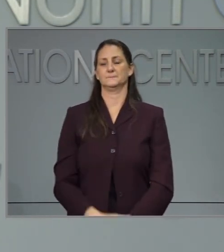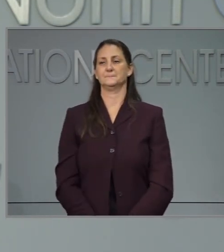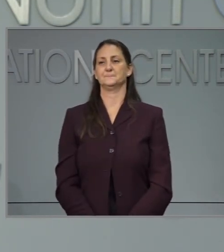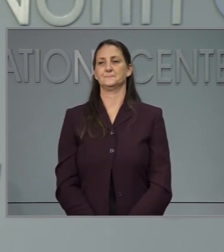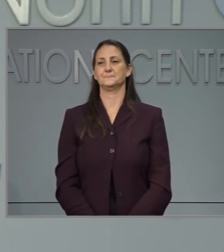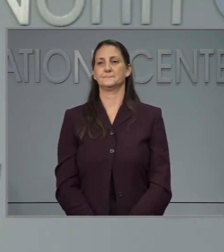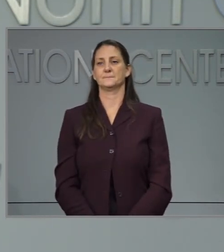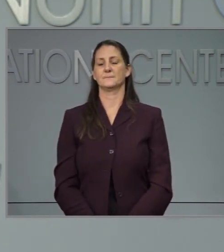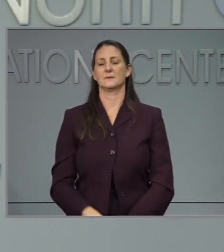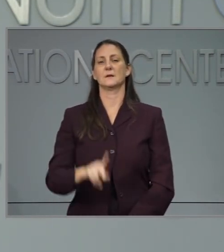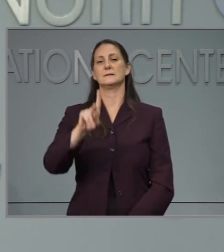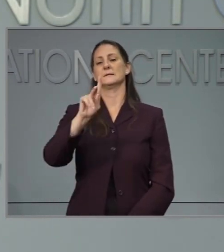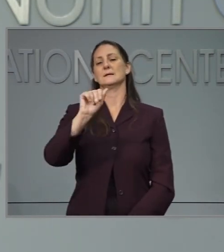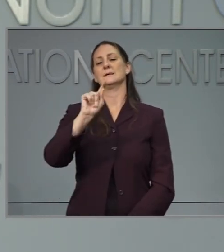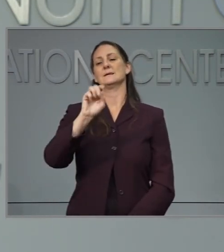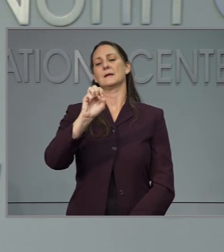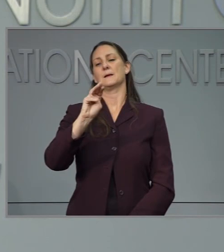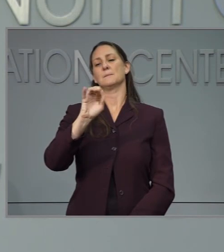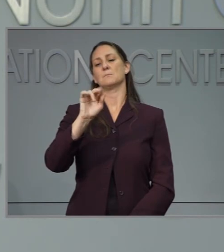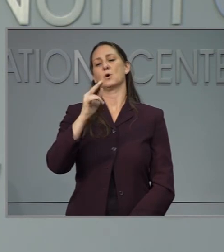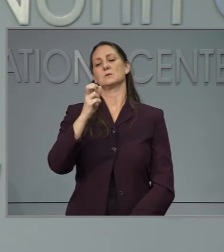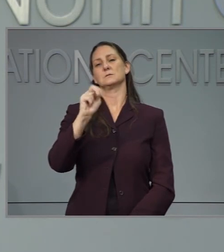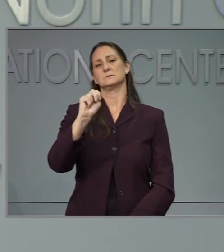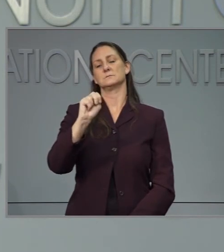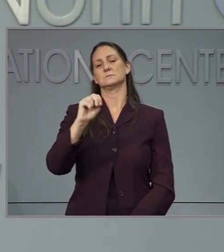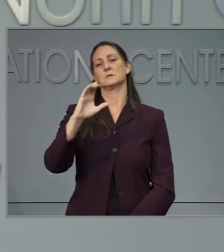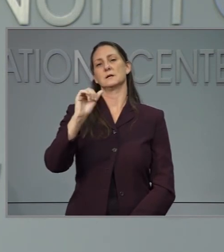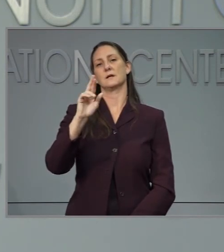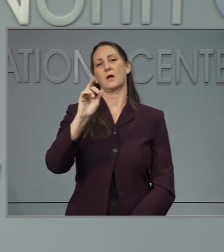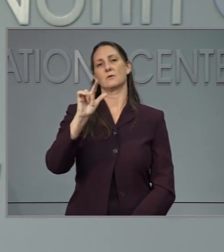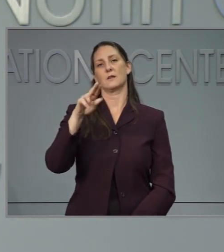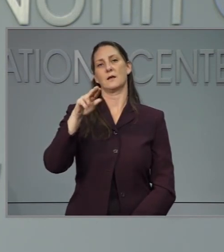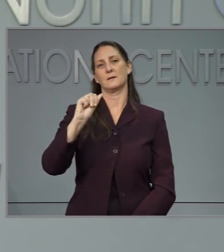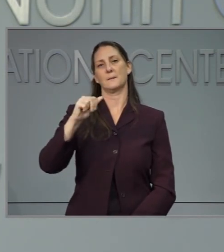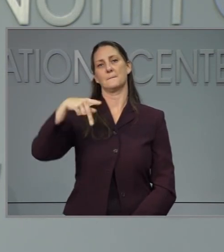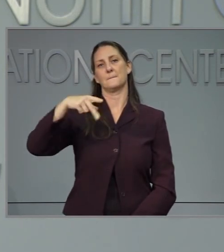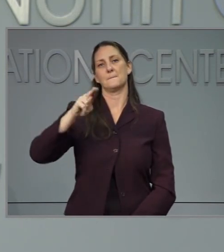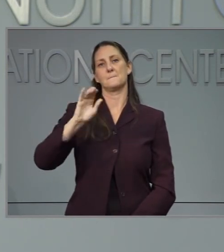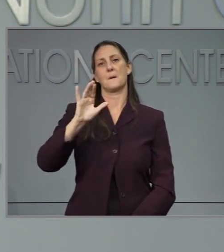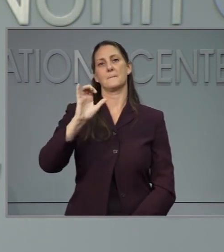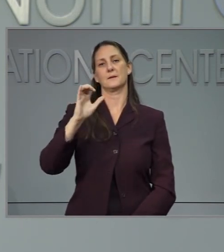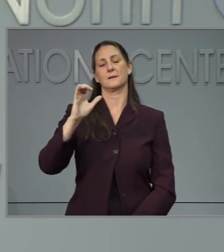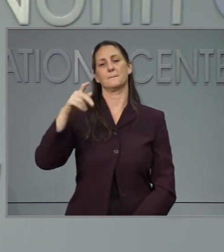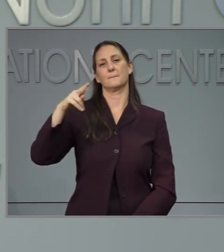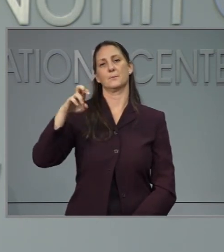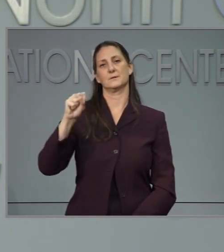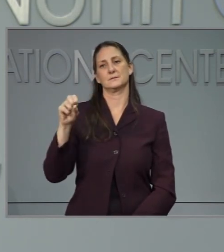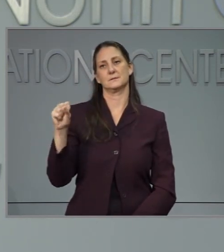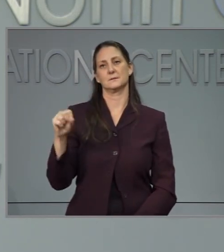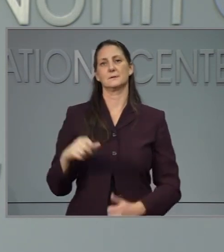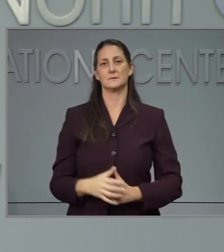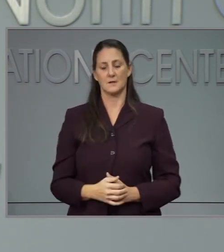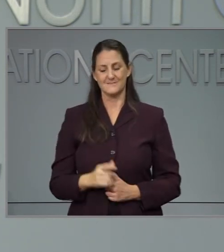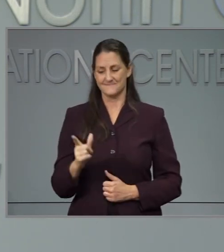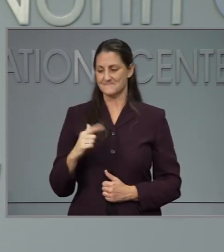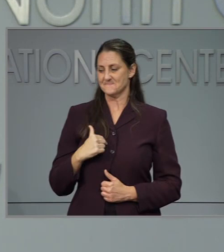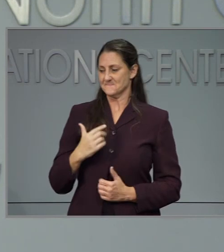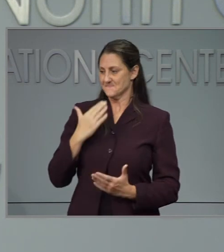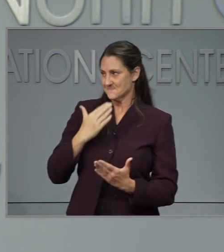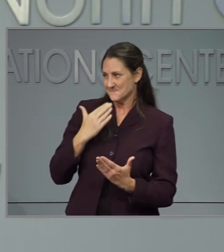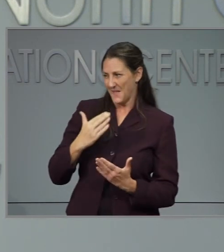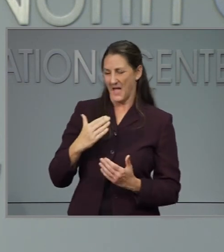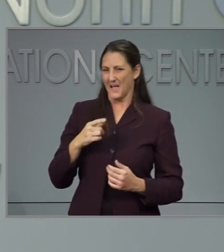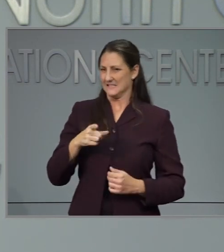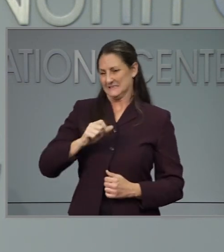Una de seguimiento, Kate Martin, Carolina Public Press. Realmente no me contestó